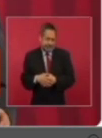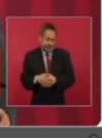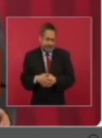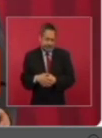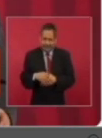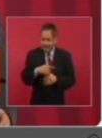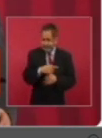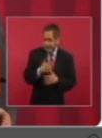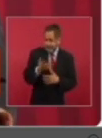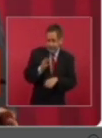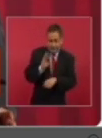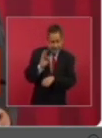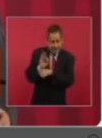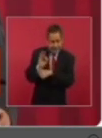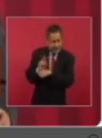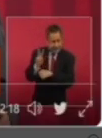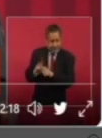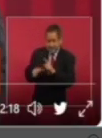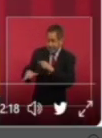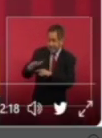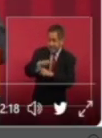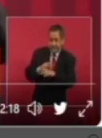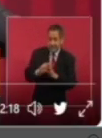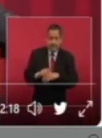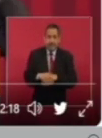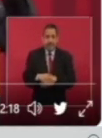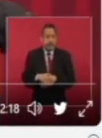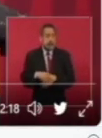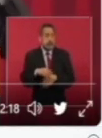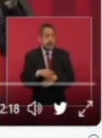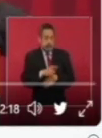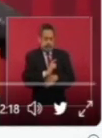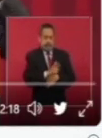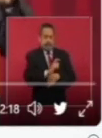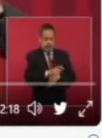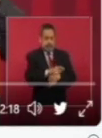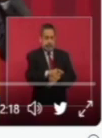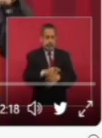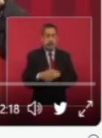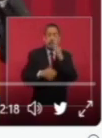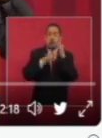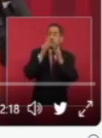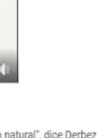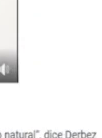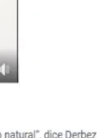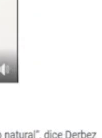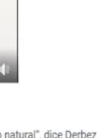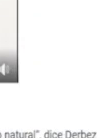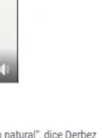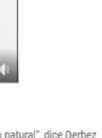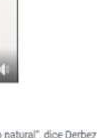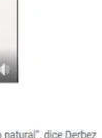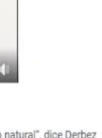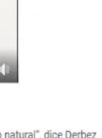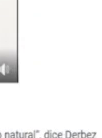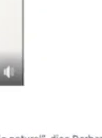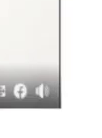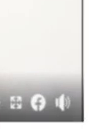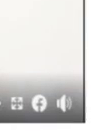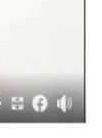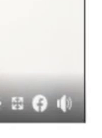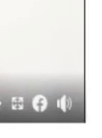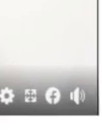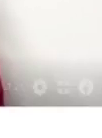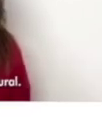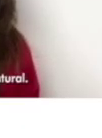la defensa del medio ambiente y empiezan una campaña en contra del tren mal el tema ya está destruyendo la selva